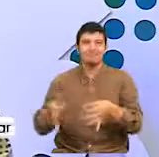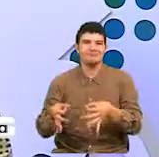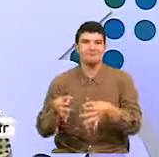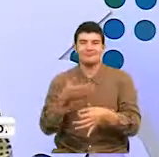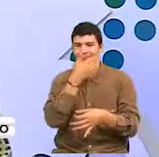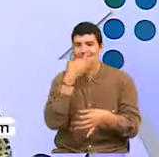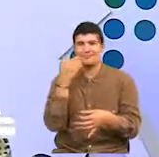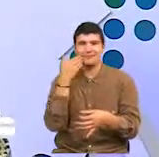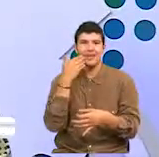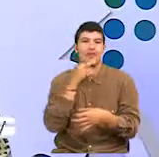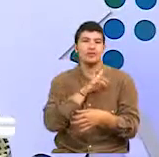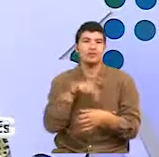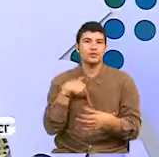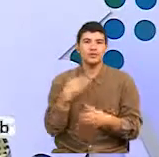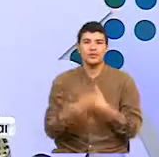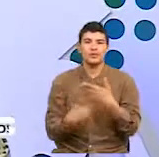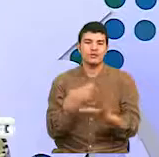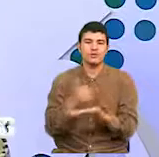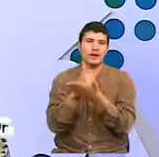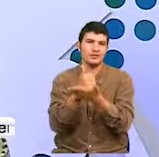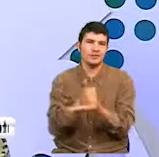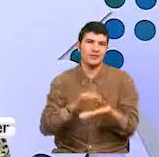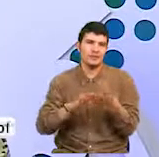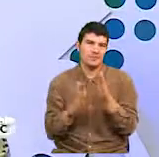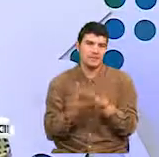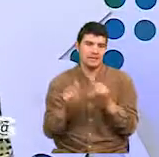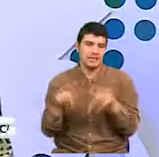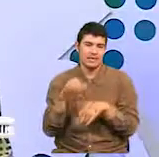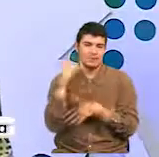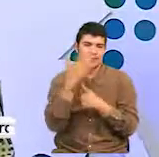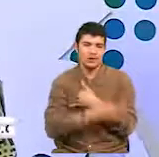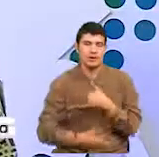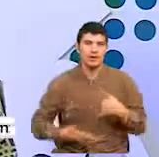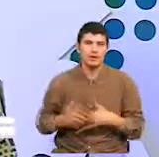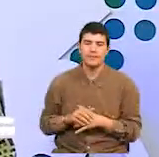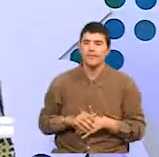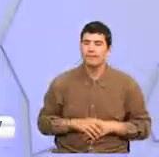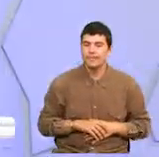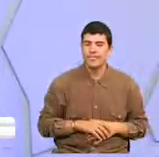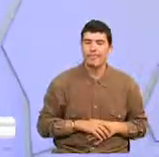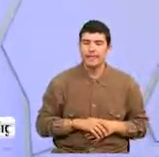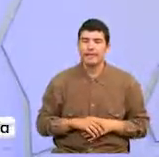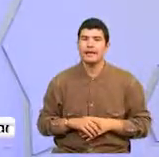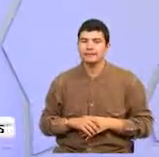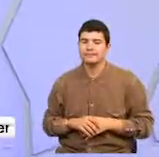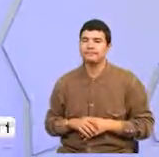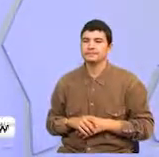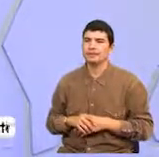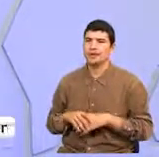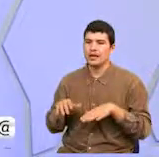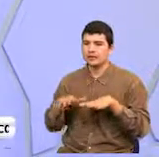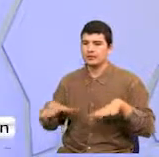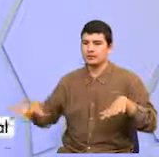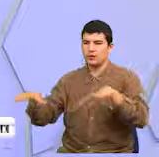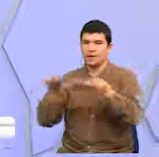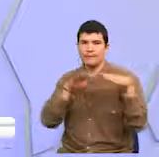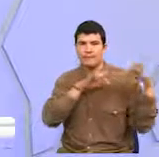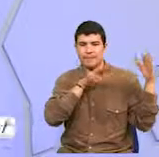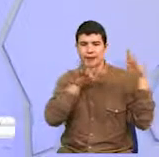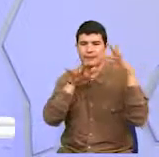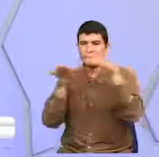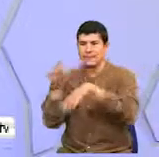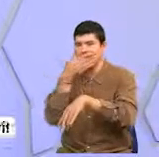ayudando a todos los procesos de paz que se vienen realizando en el país. General, La zona transitoria veredal,